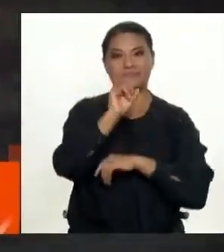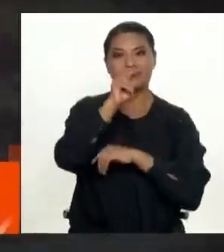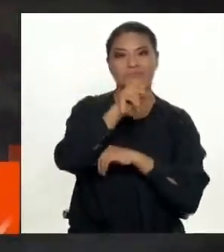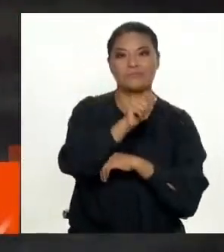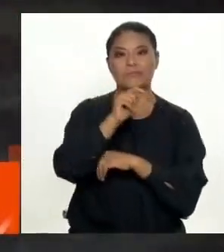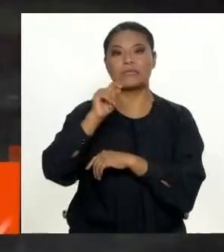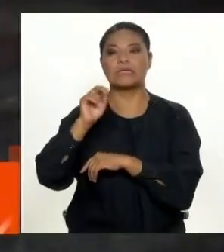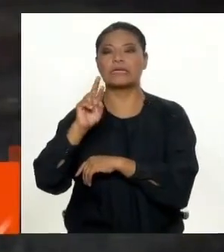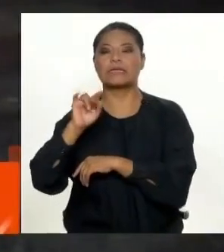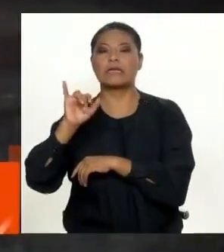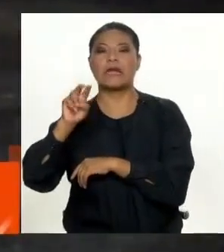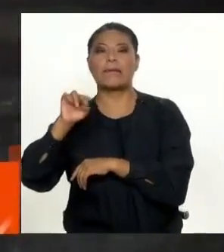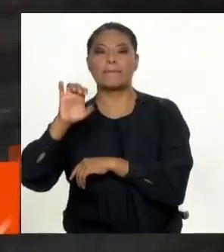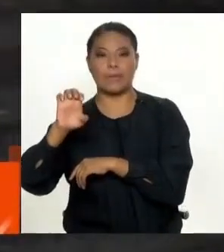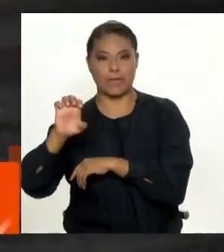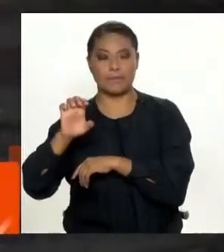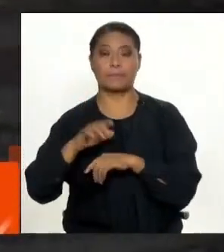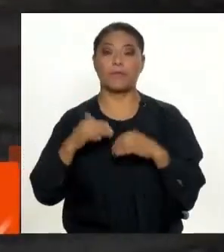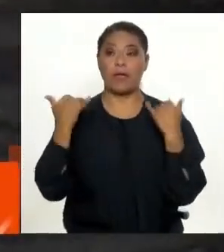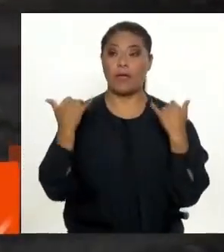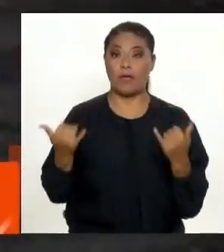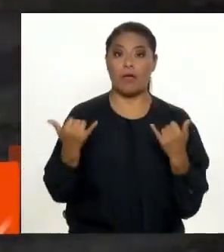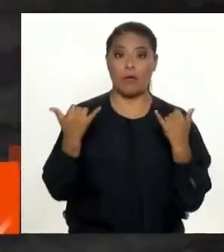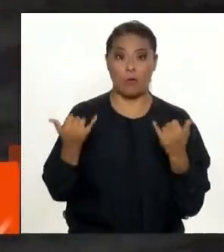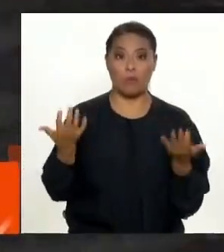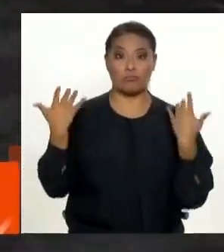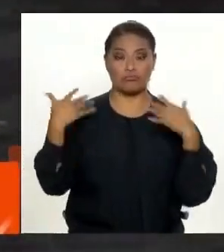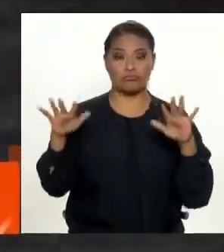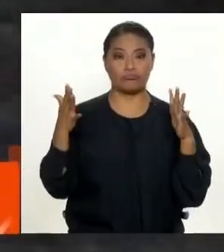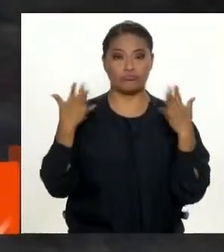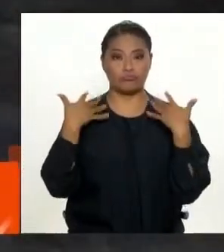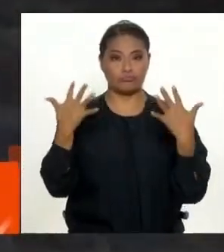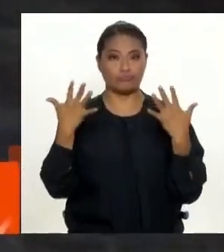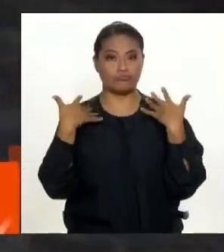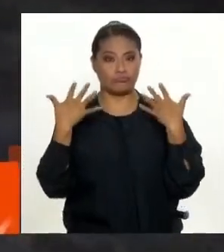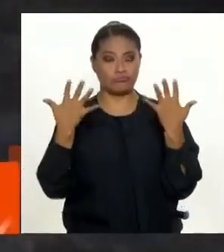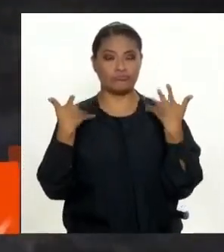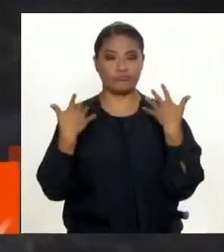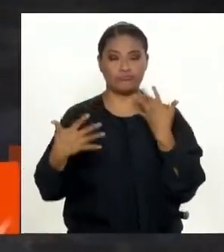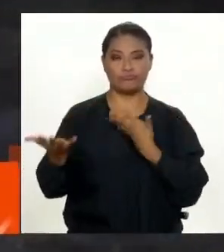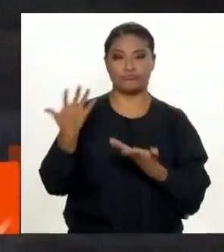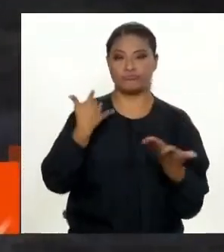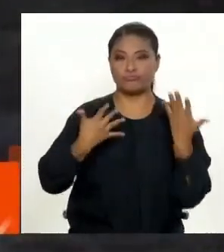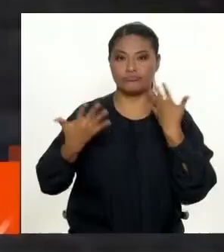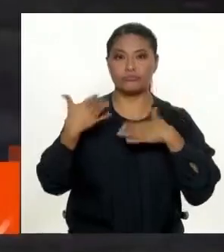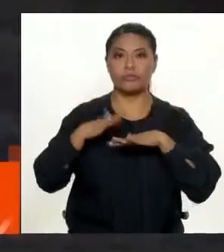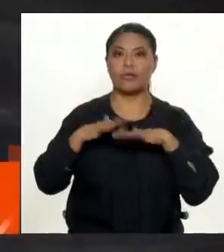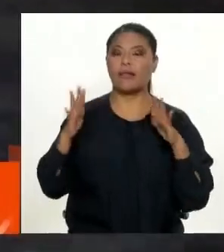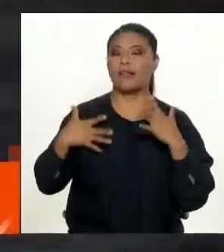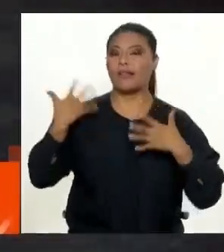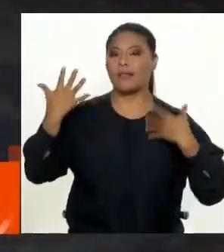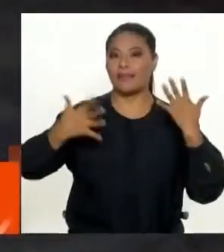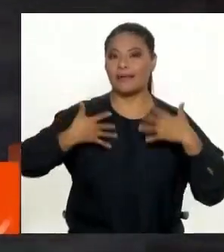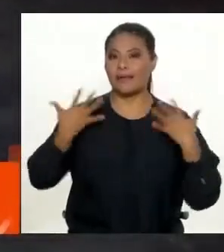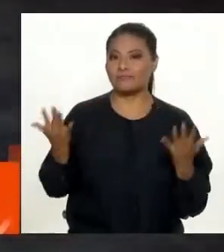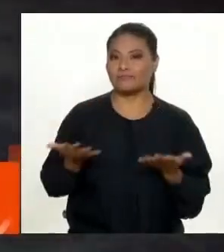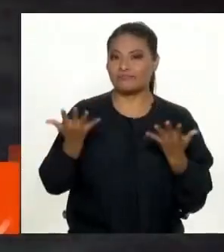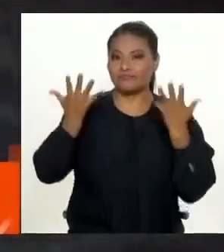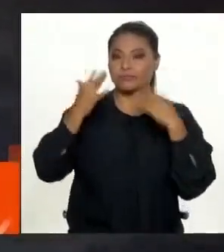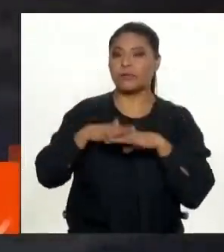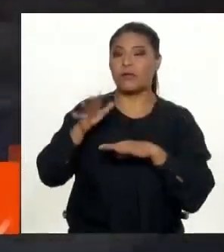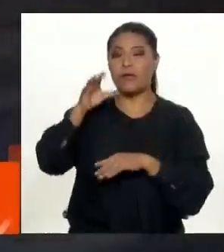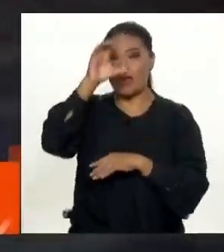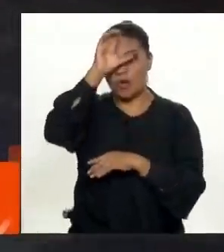cambiado totalmente la temperatura, estamos a 8 grados aproximadamente, pero el calor, el ánimo y la alegría, el entusiasmo de los